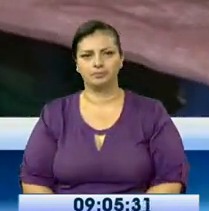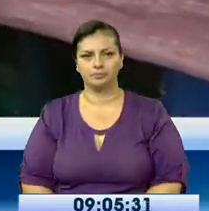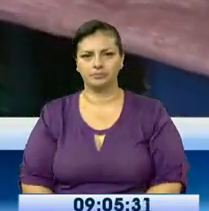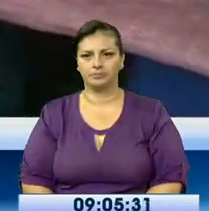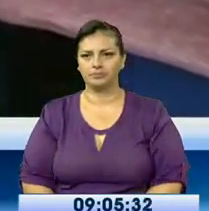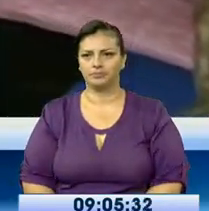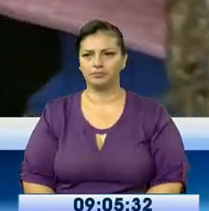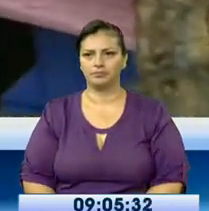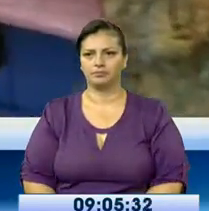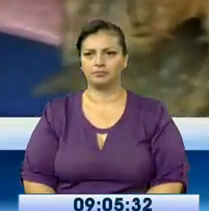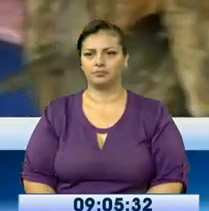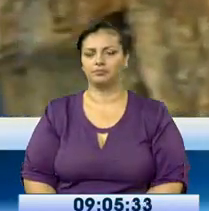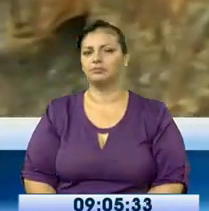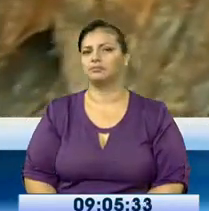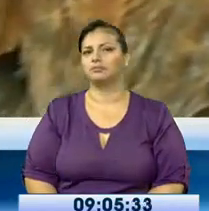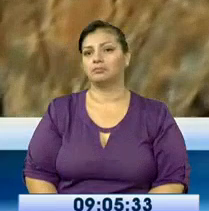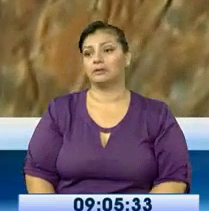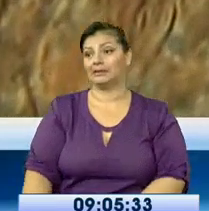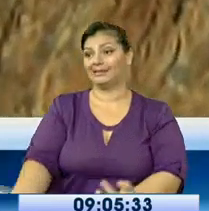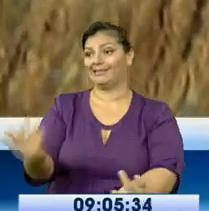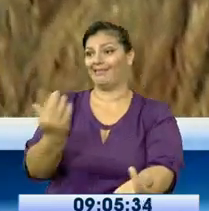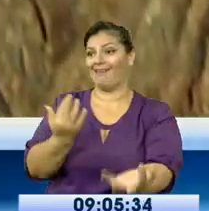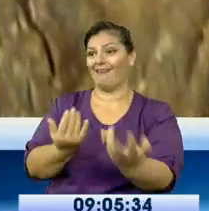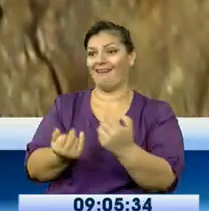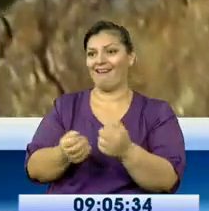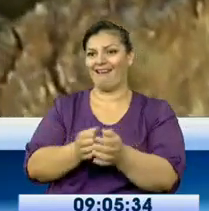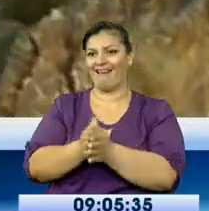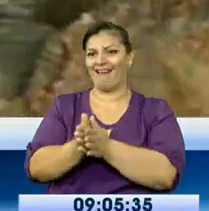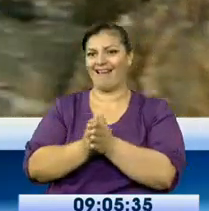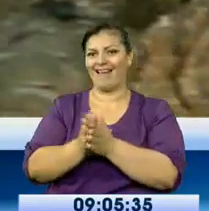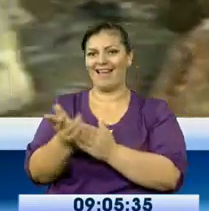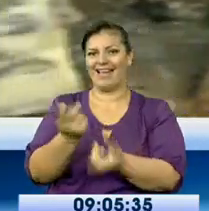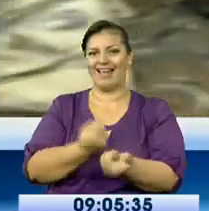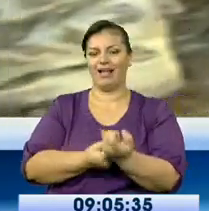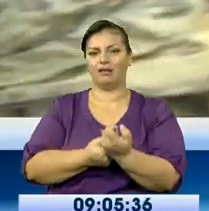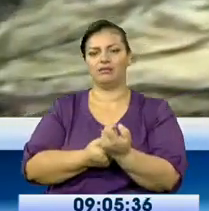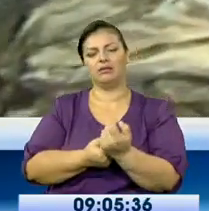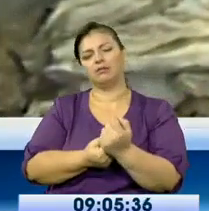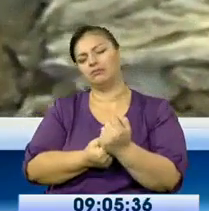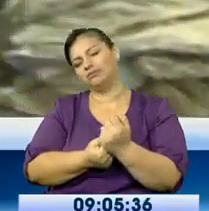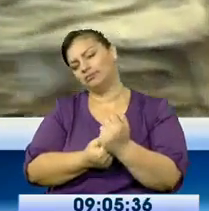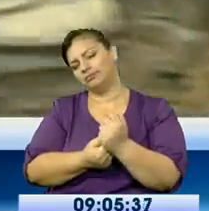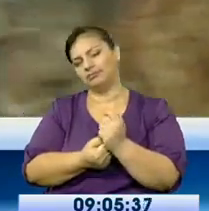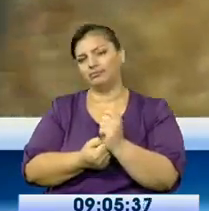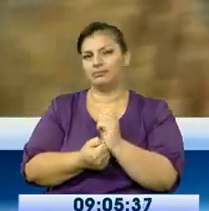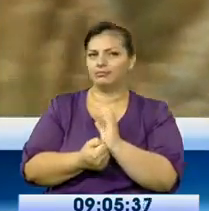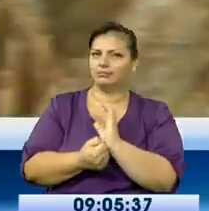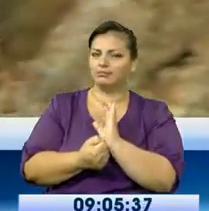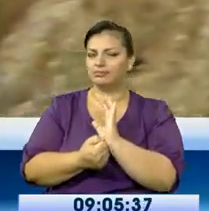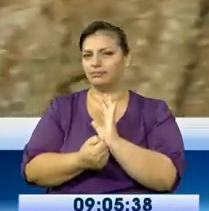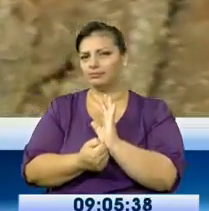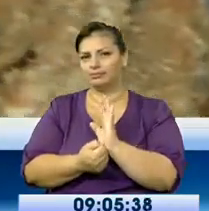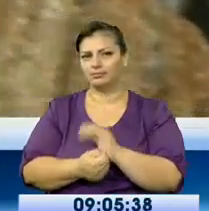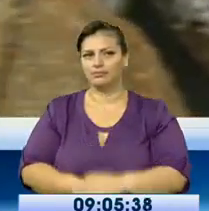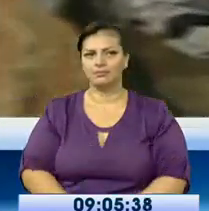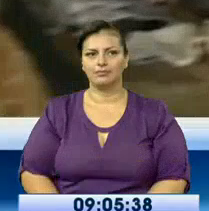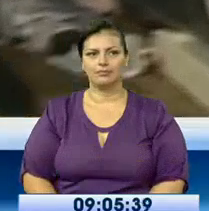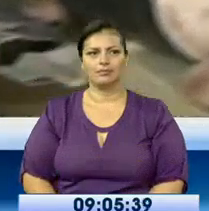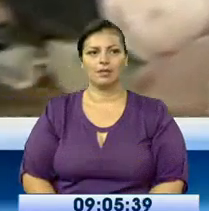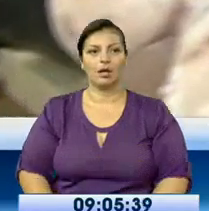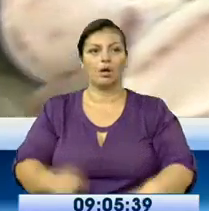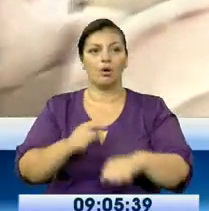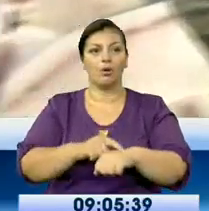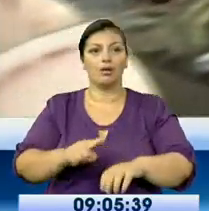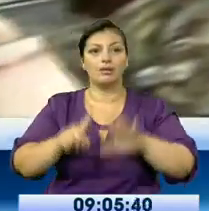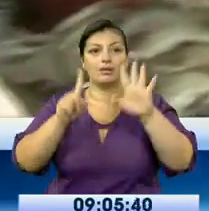no es son los días efectivo pero igual ya se está empezando a vender claro desde qué hora qué hora sale usted de aquí con su puesto aquí estamos desde las 6 de la